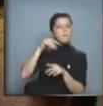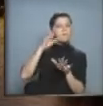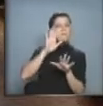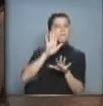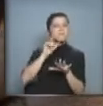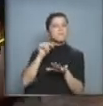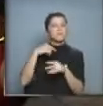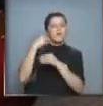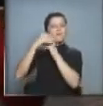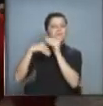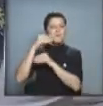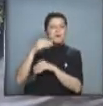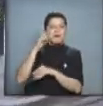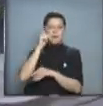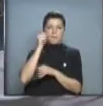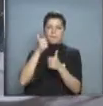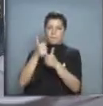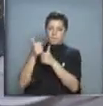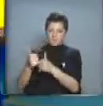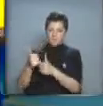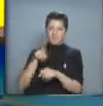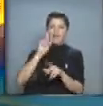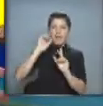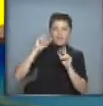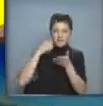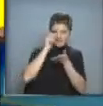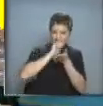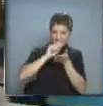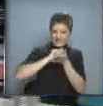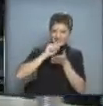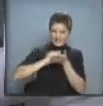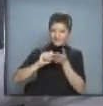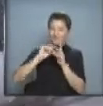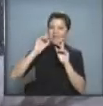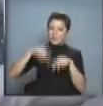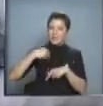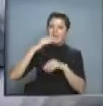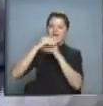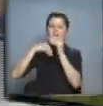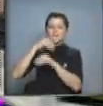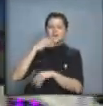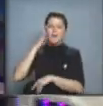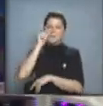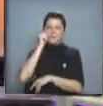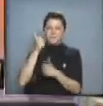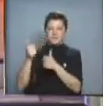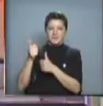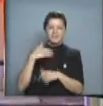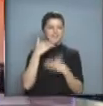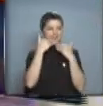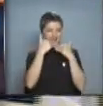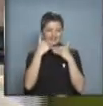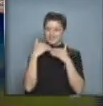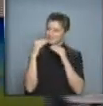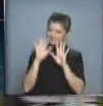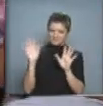Lucas? No, aparte de ser escritor, va a ser un buen padre de familia. Caballero. Gracias. De nada.